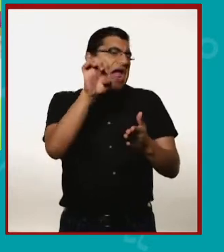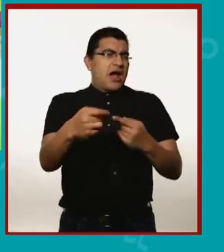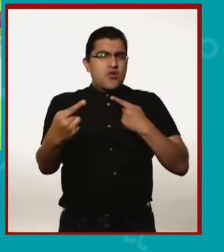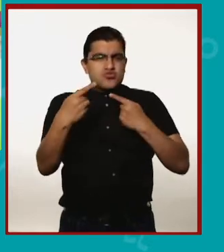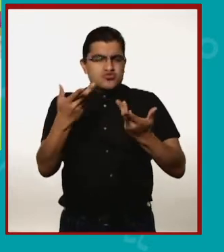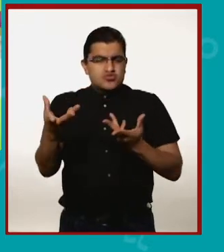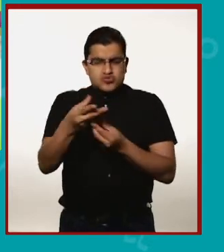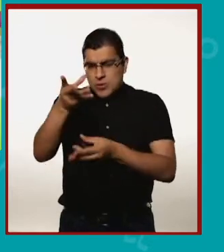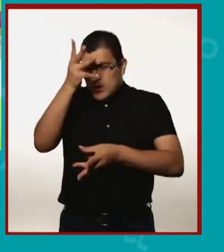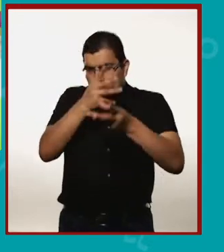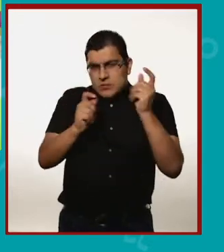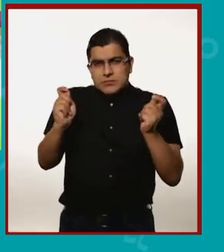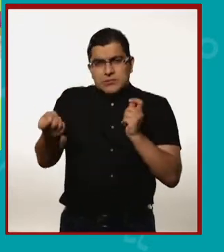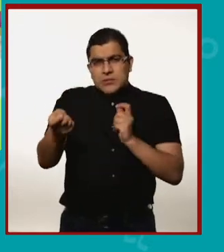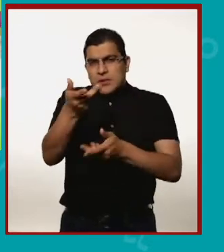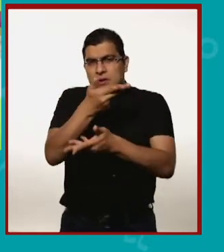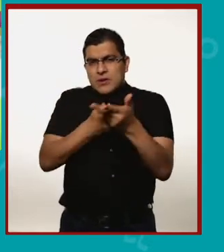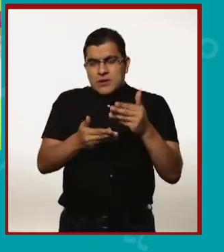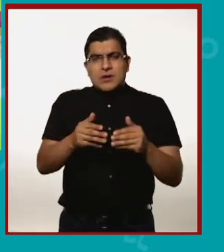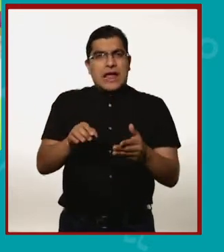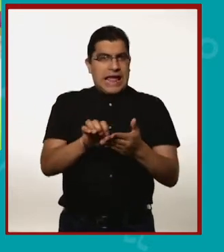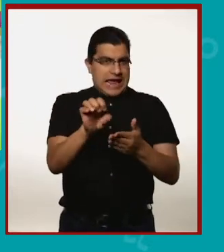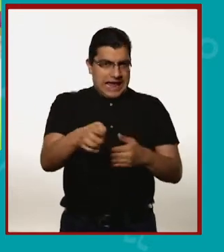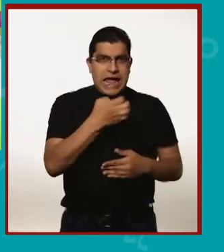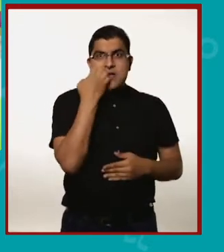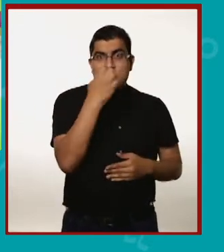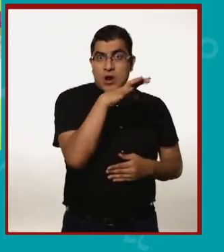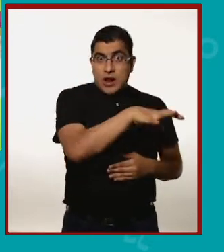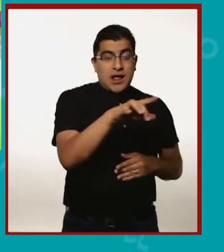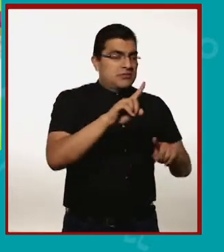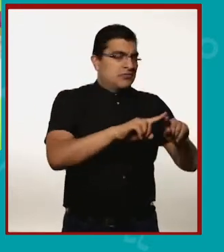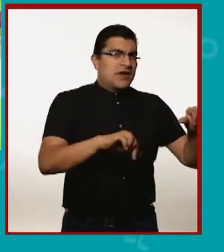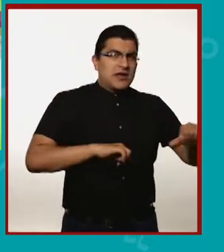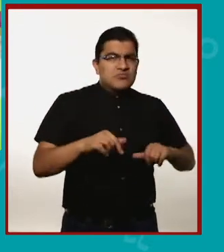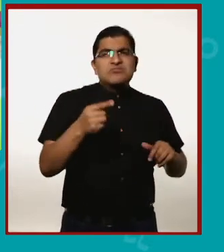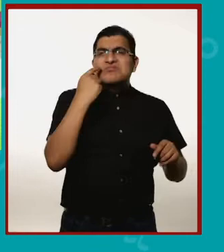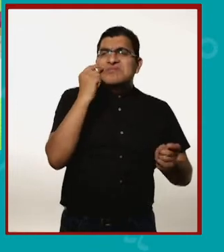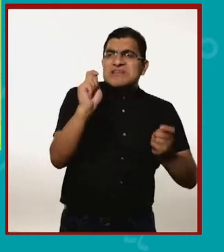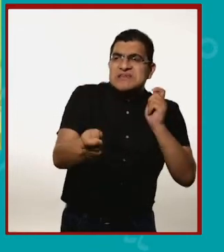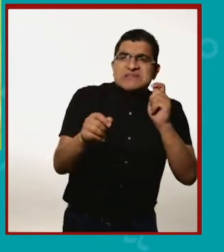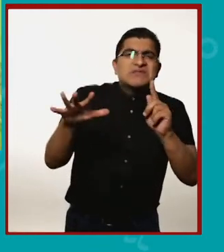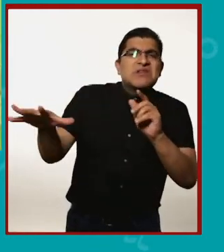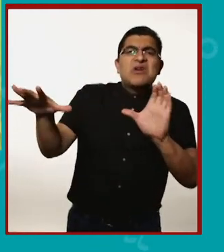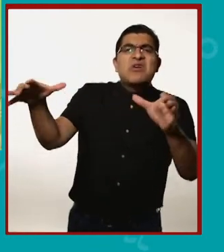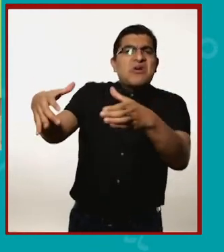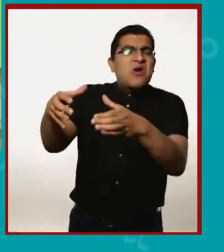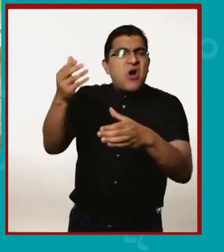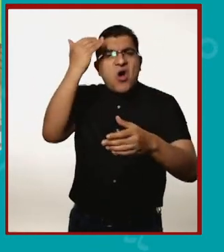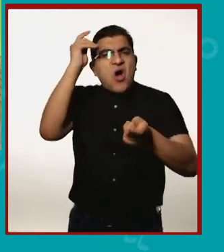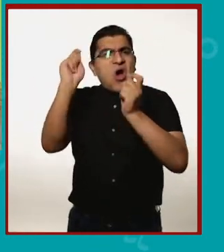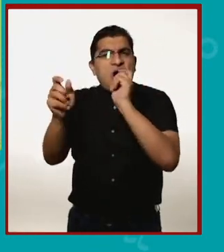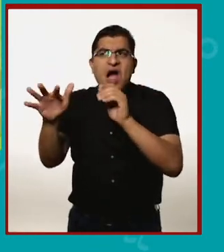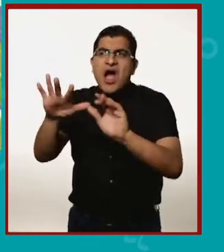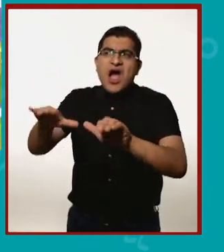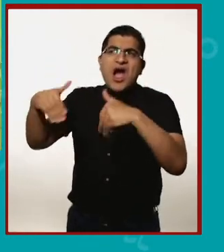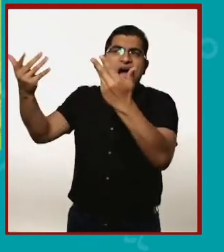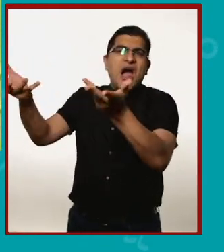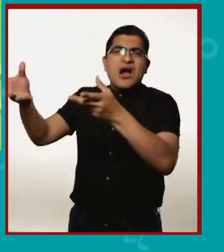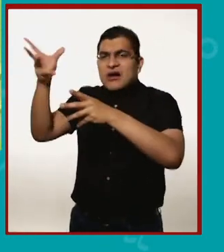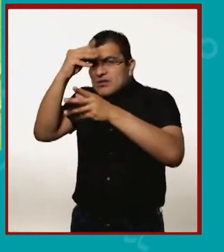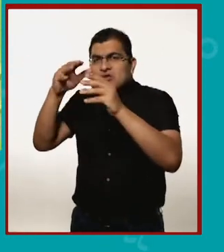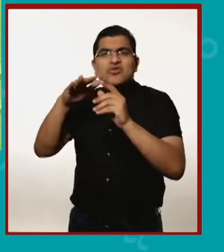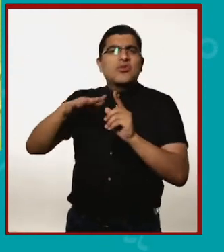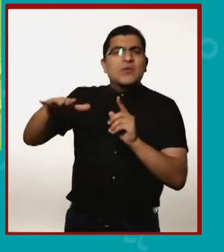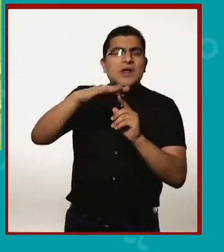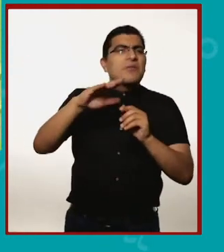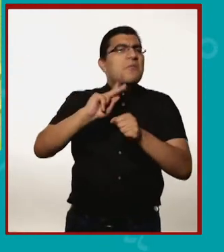Un ejemplo de diálogo de saberes es cuando en la escuela se llevan a cabo actividades para conocer los significados y conocimientos que hay